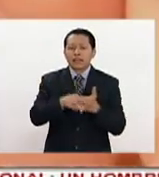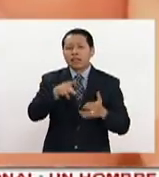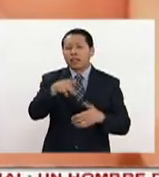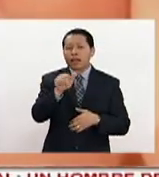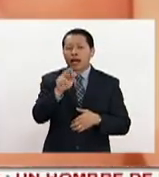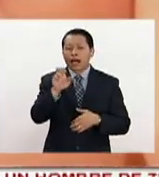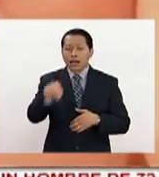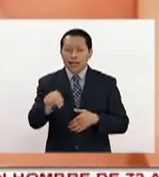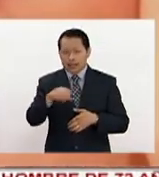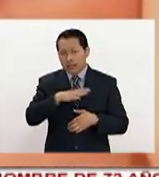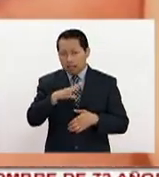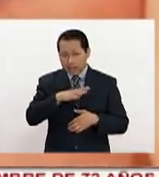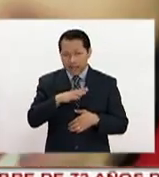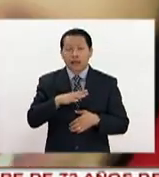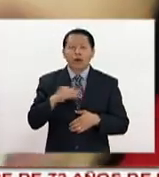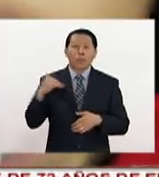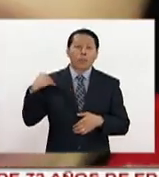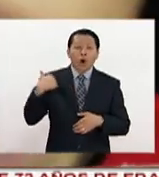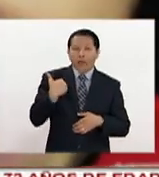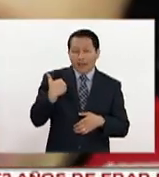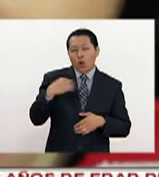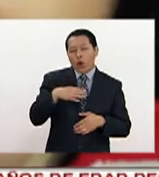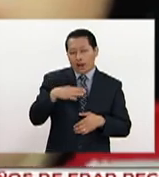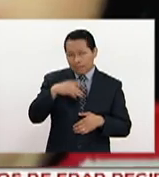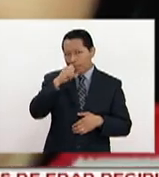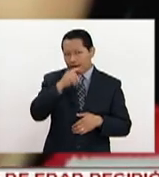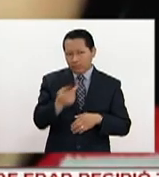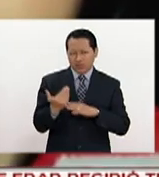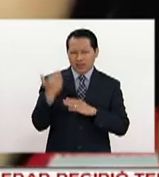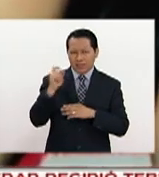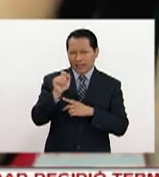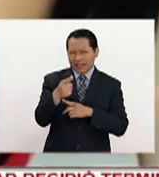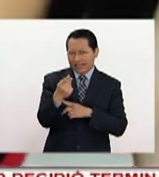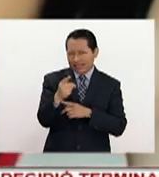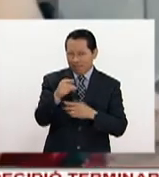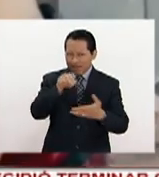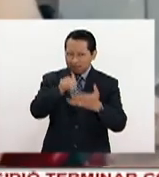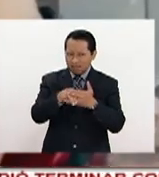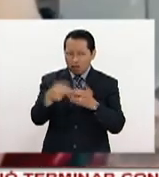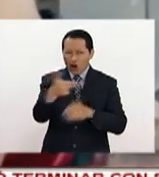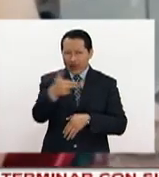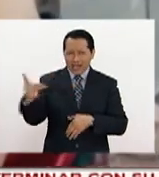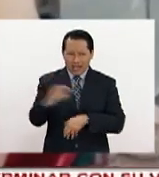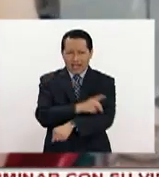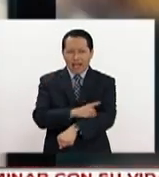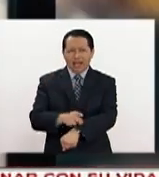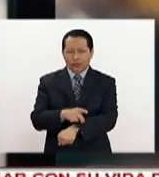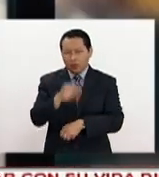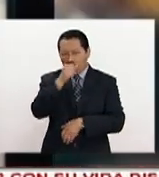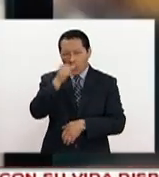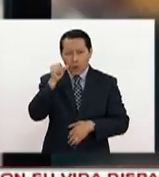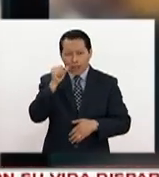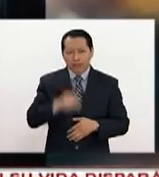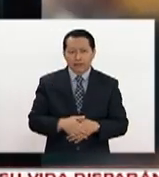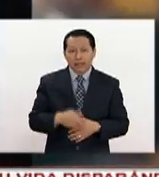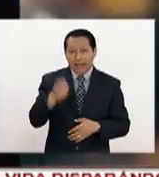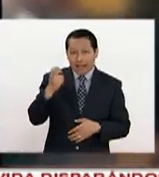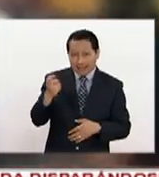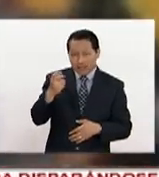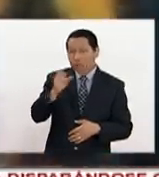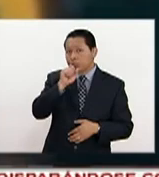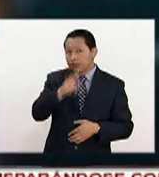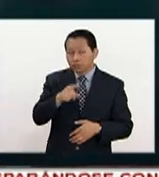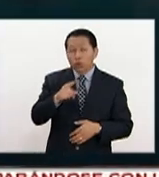Ailén Gronczynski, la modelo argentina asesinada el pasado 27 de diciembre en un hotel de la delegación Benito Juárez. El procurador